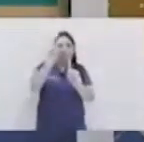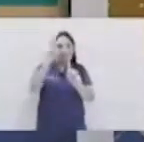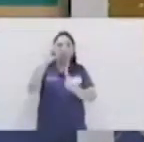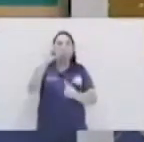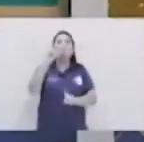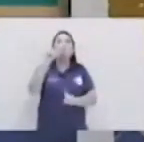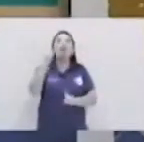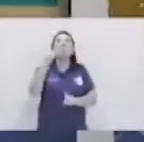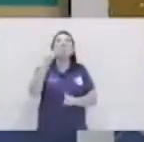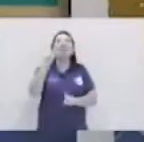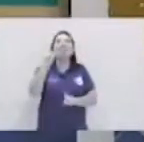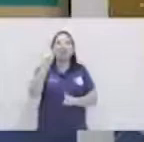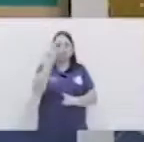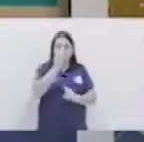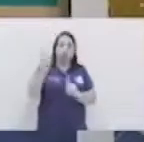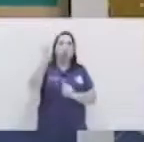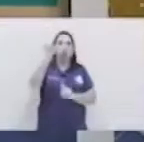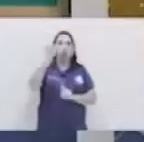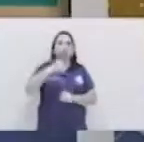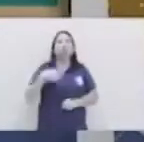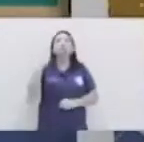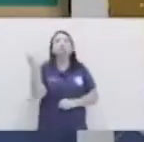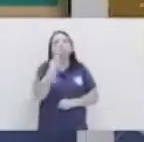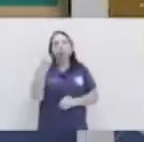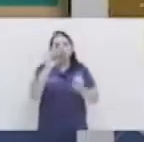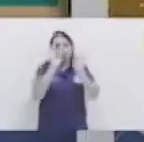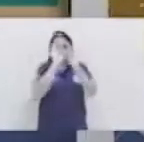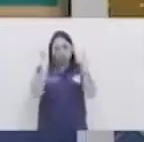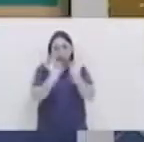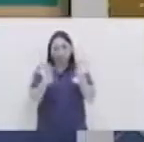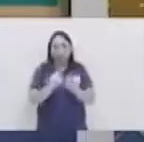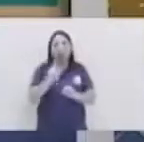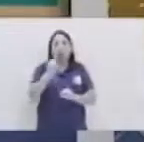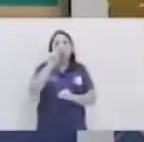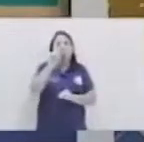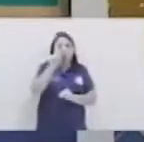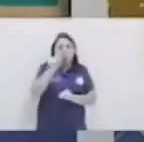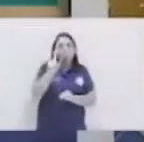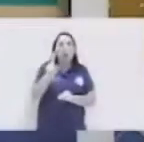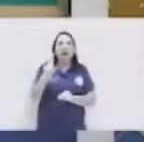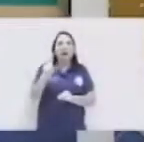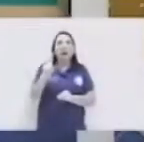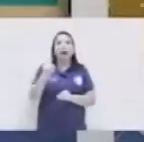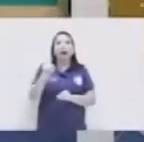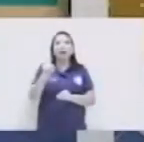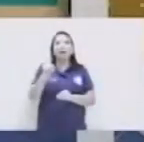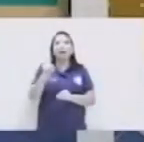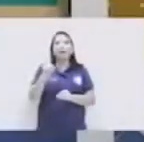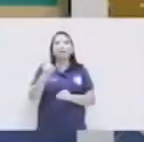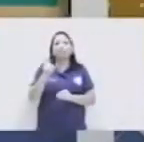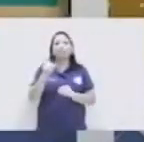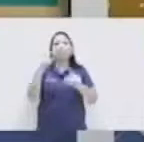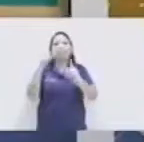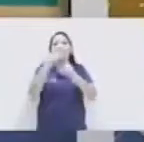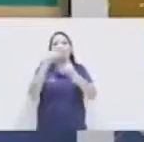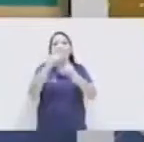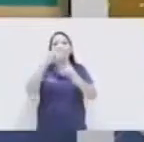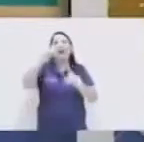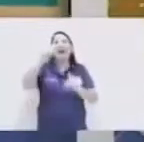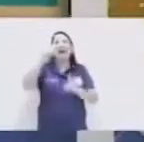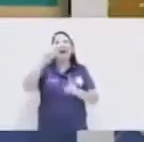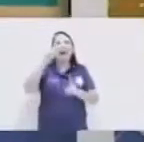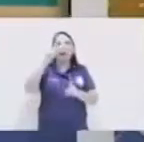Bueno, que todas las funciones cuadráticas se van a formar mediante una parábola. La parábola va a tener diferentes posiciones y